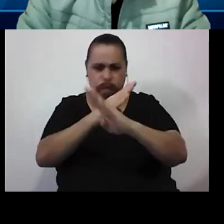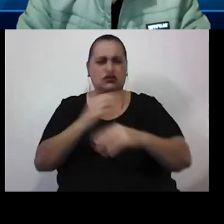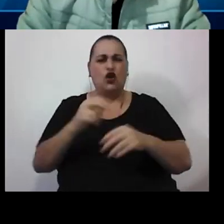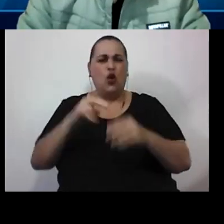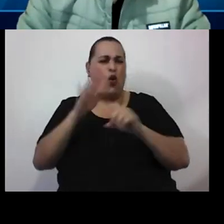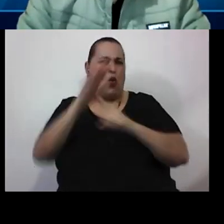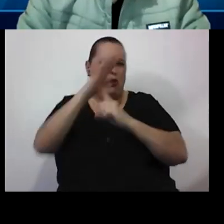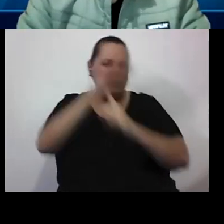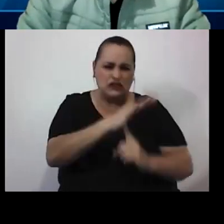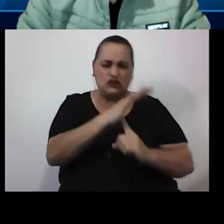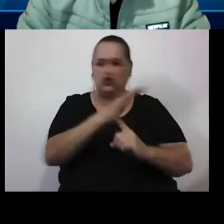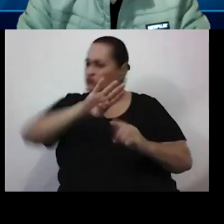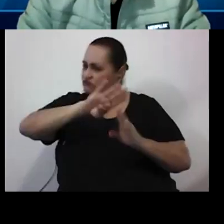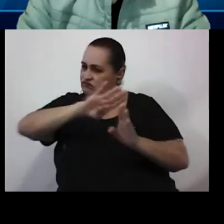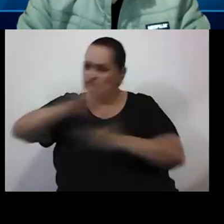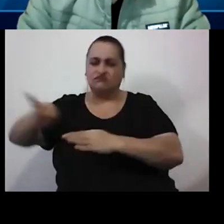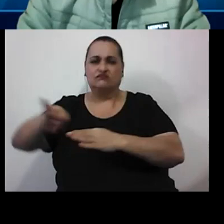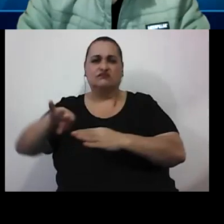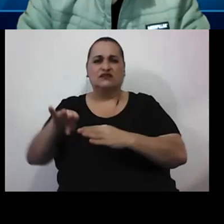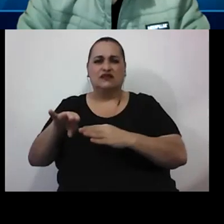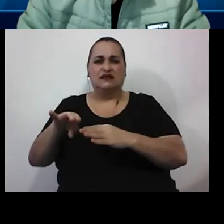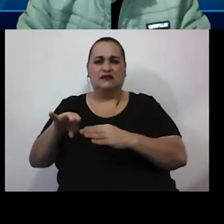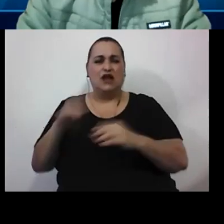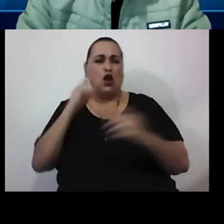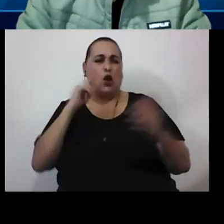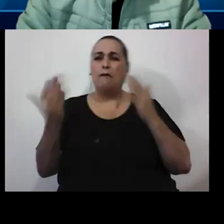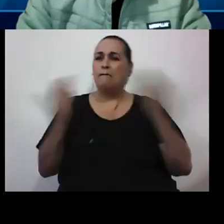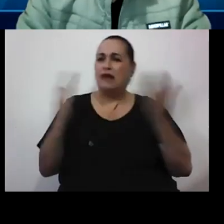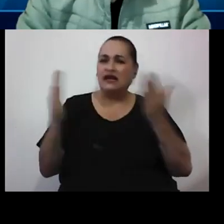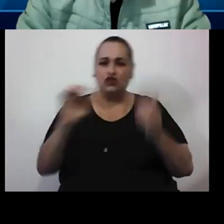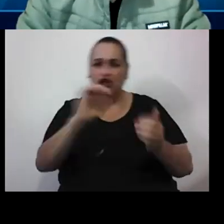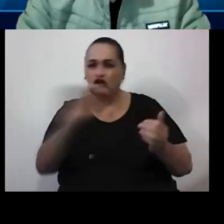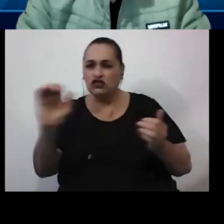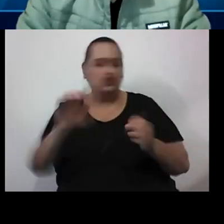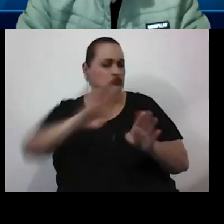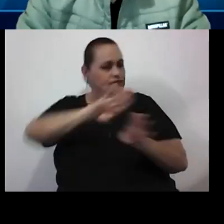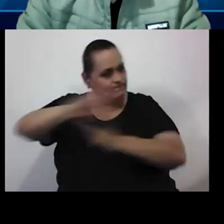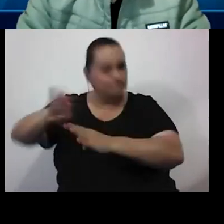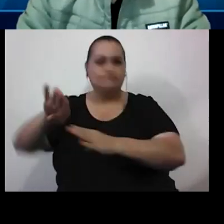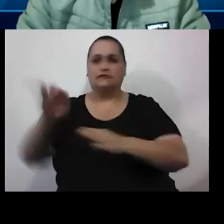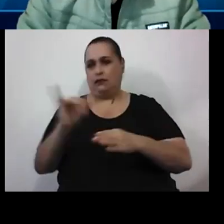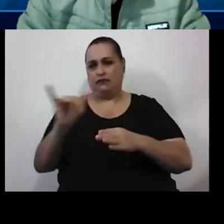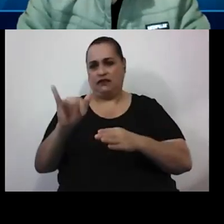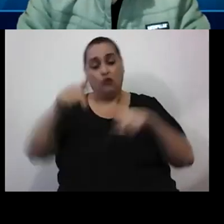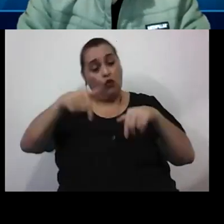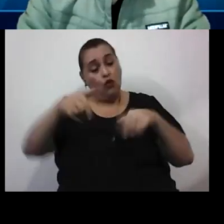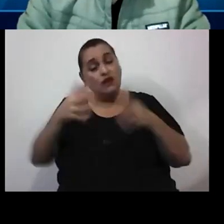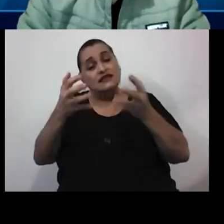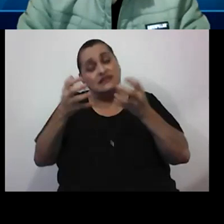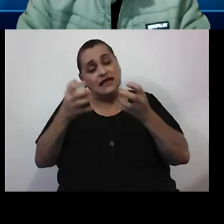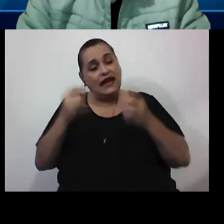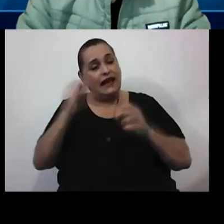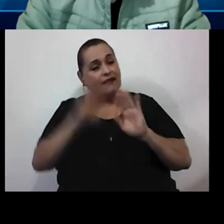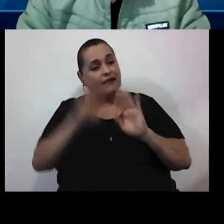humillación, erradicar la comparación. Y tal vez lo que quisiera hoy, dejar la